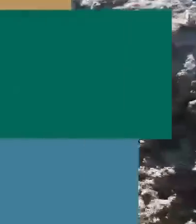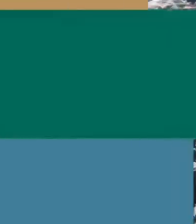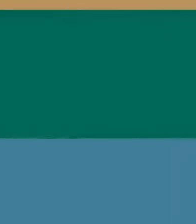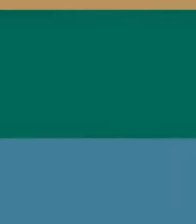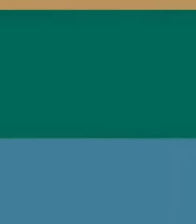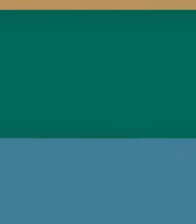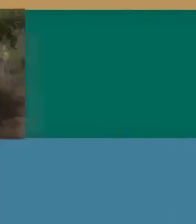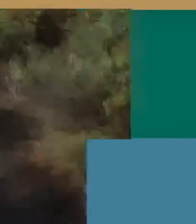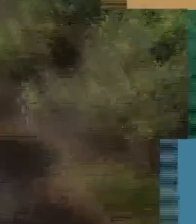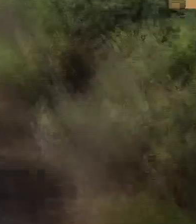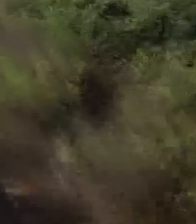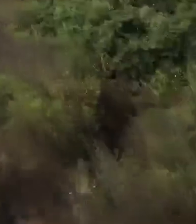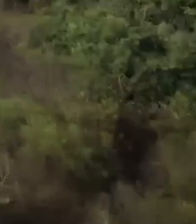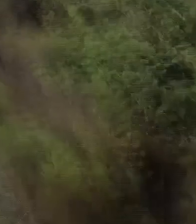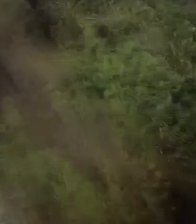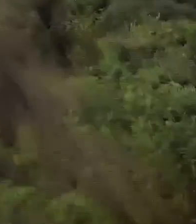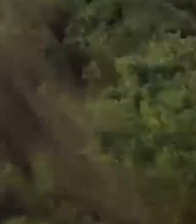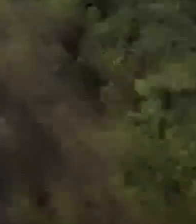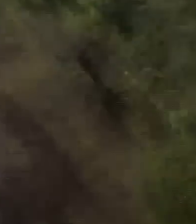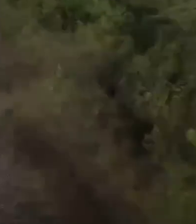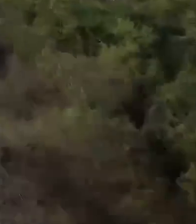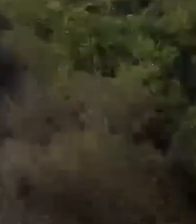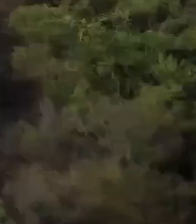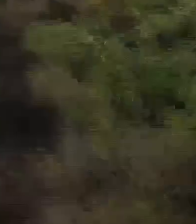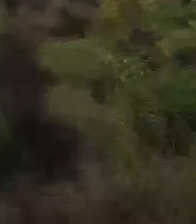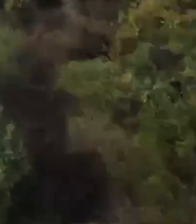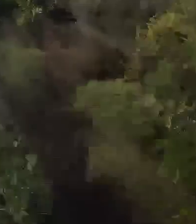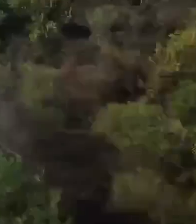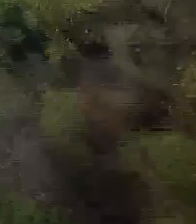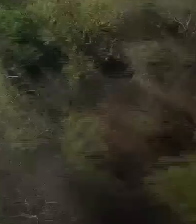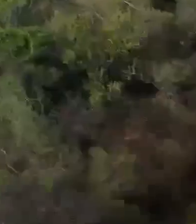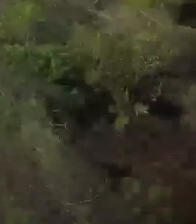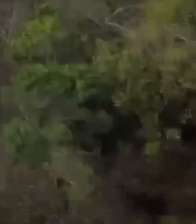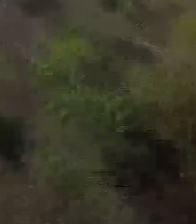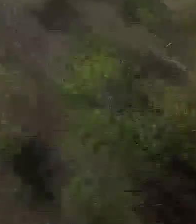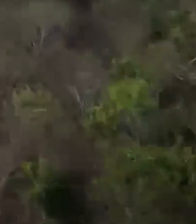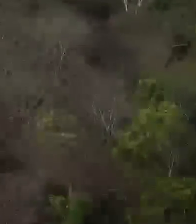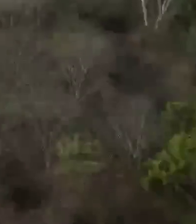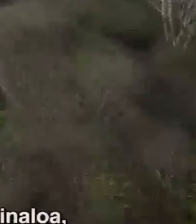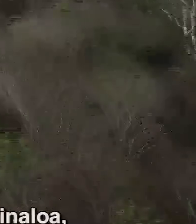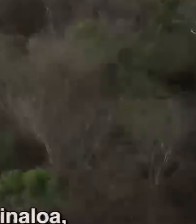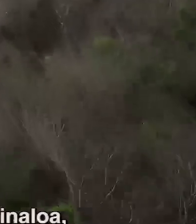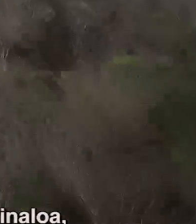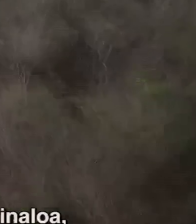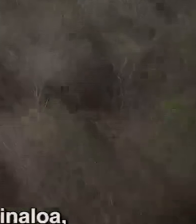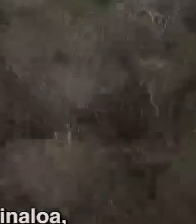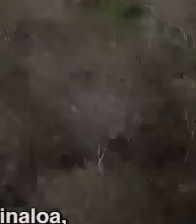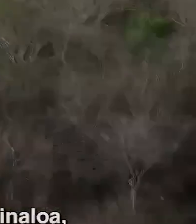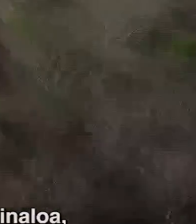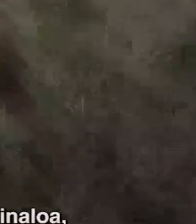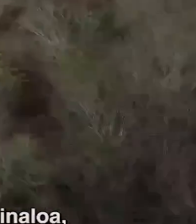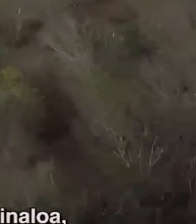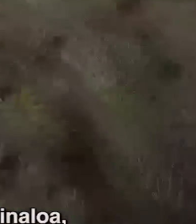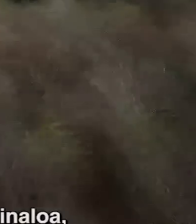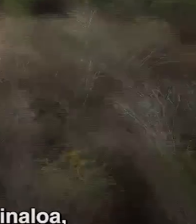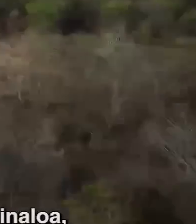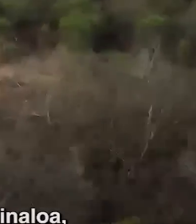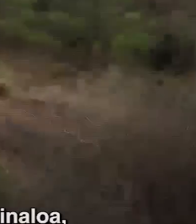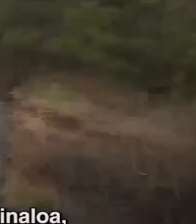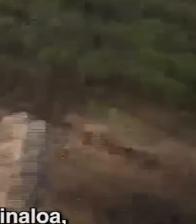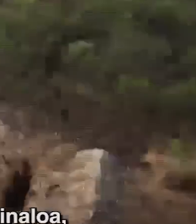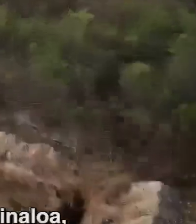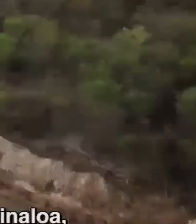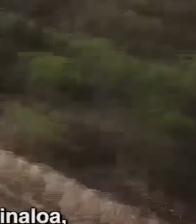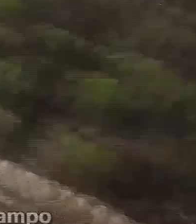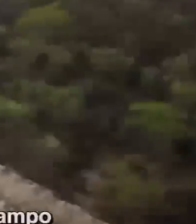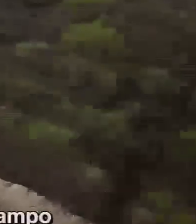2.475 empleos. Con esta zona de riego y el acueducto, el Gobierno de México dotará de agua en cantidad y calidad suficientes a la